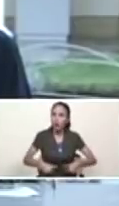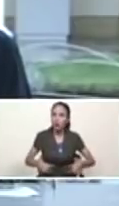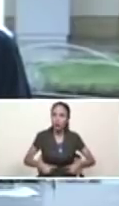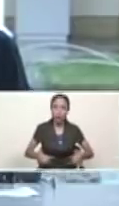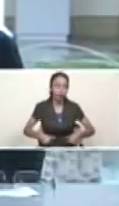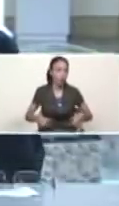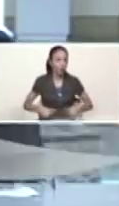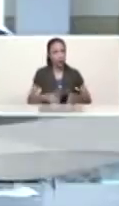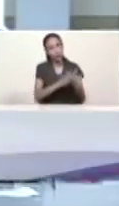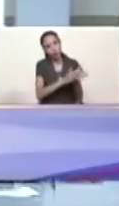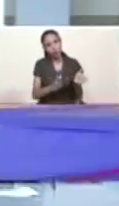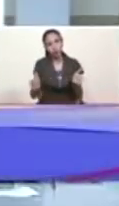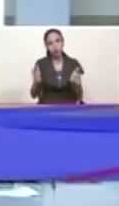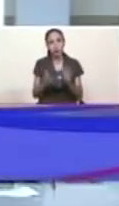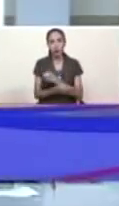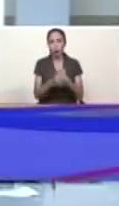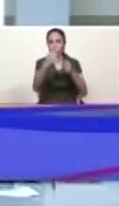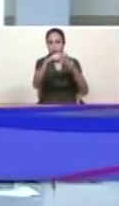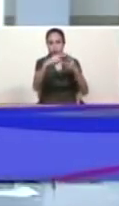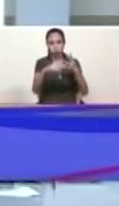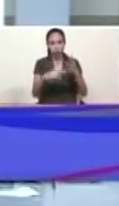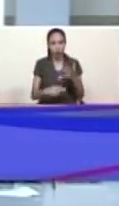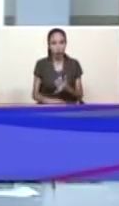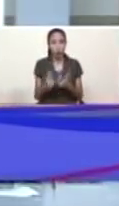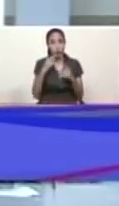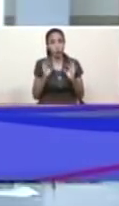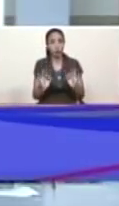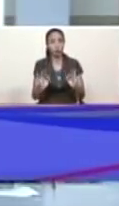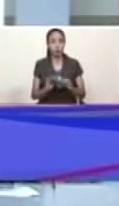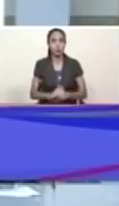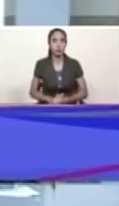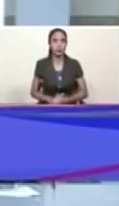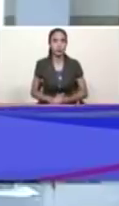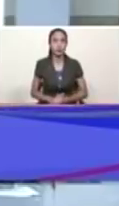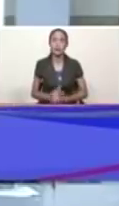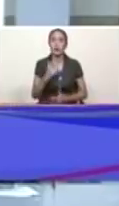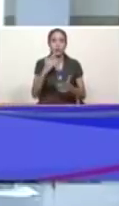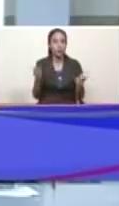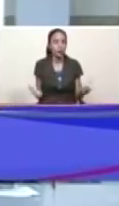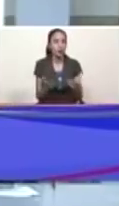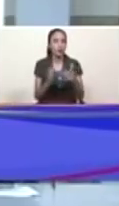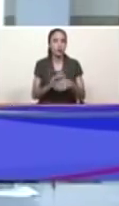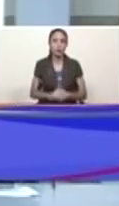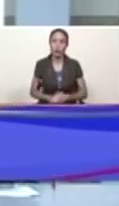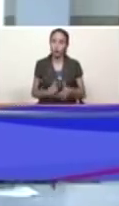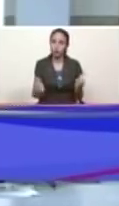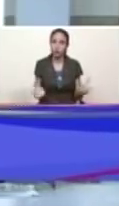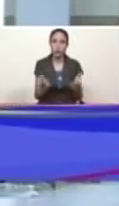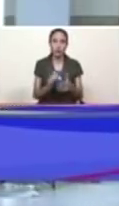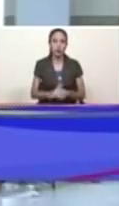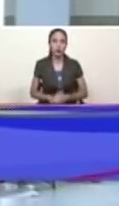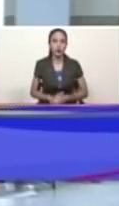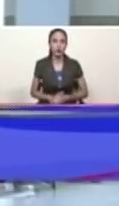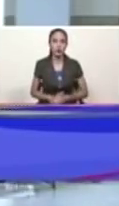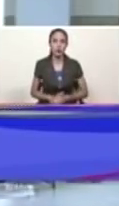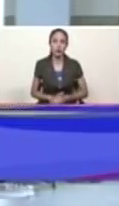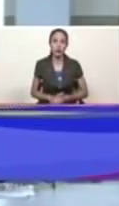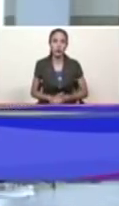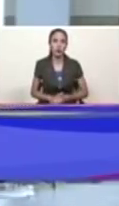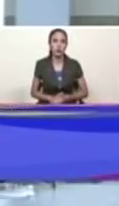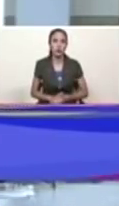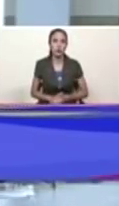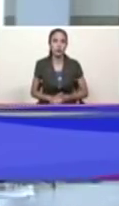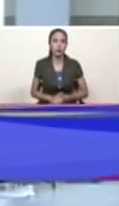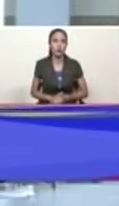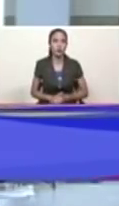los insumos pero no dejar de sembrar jamás sembrar sembrar sembrar aquí en este caso